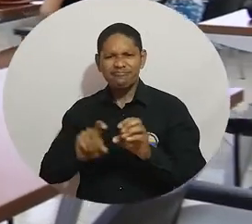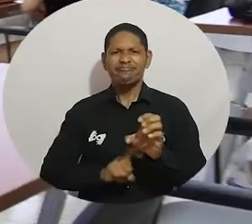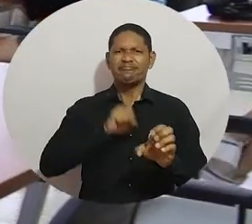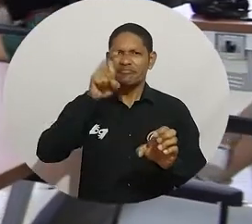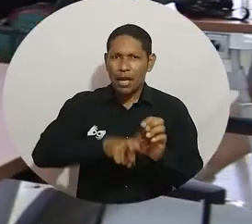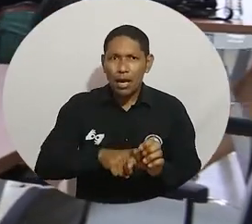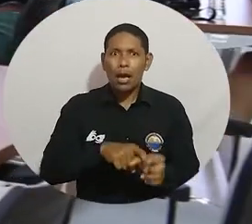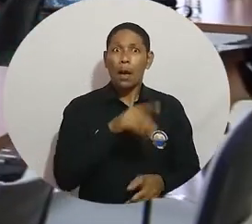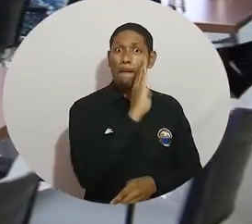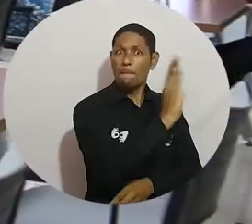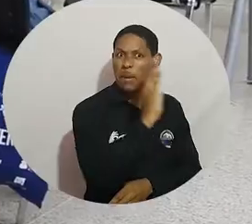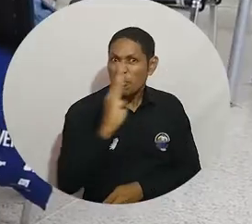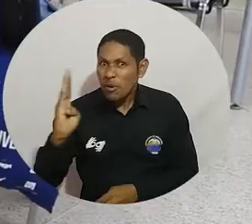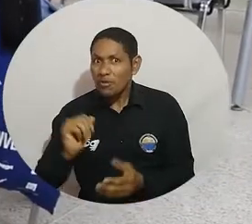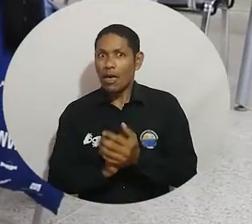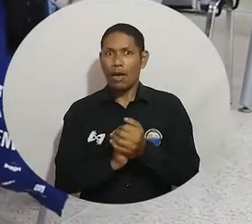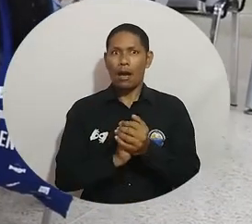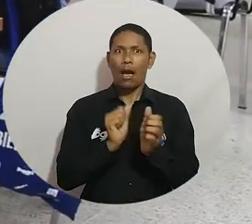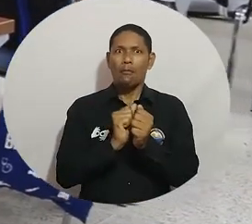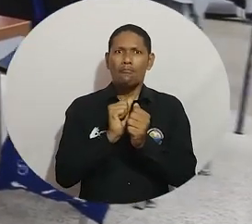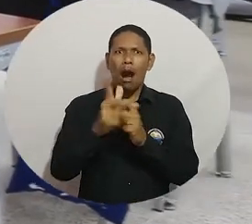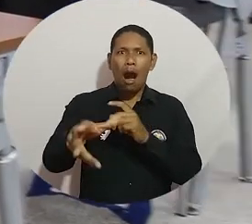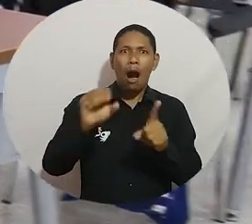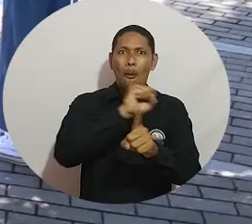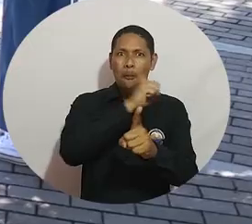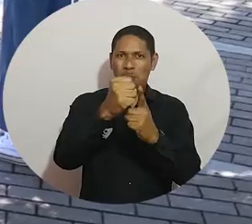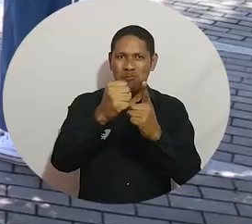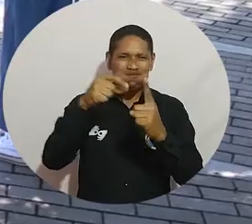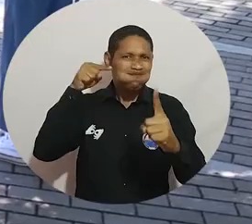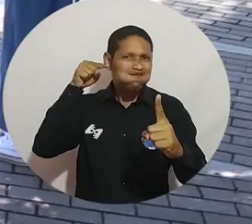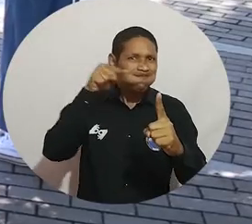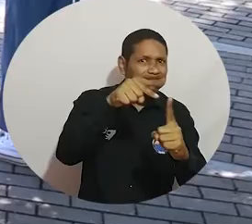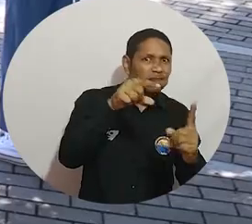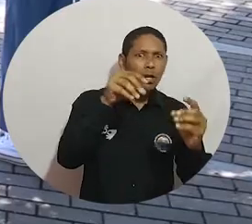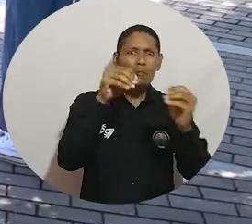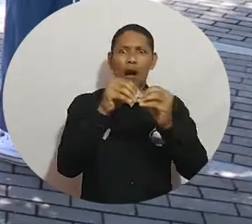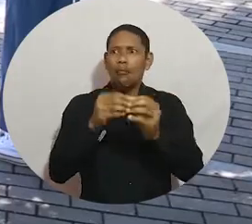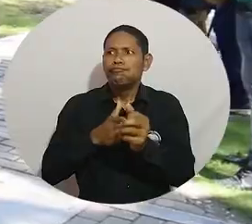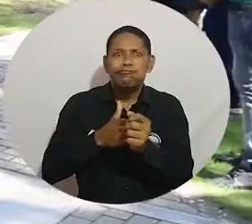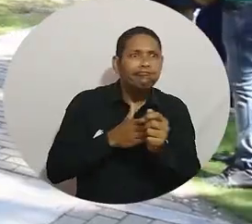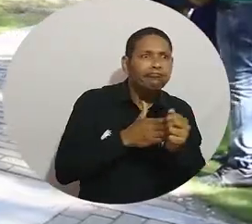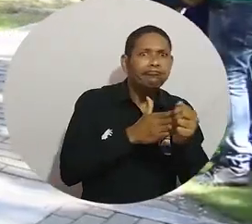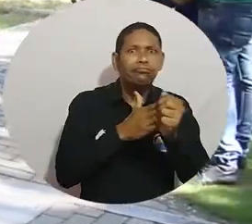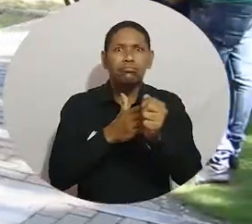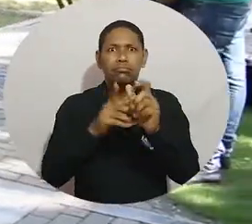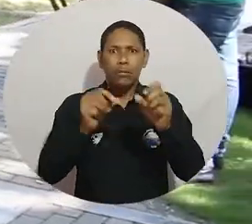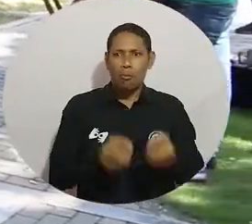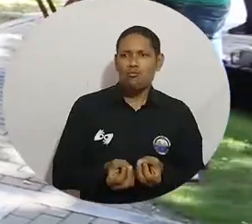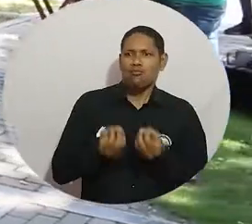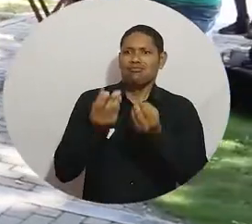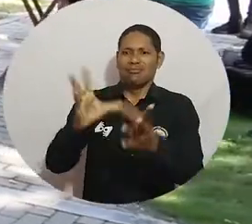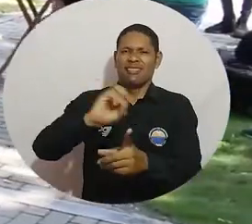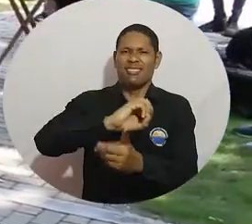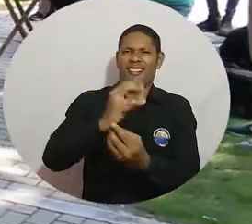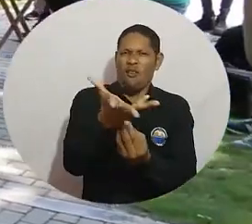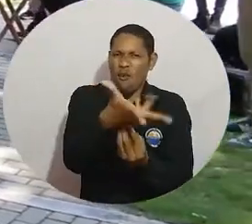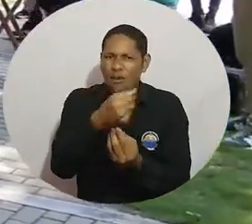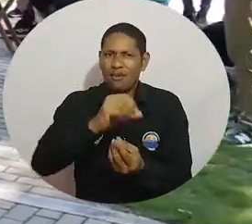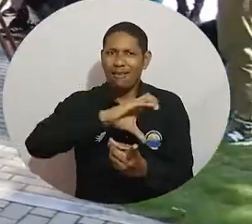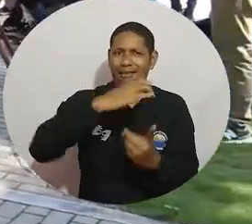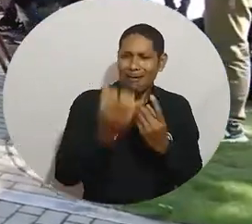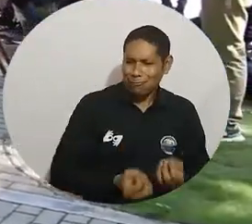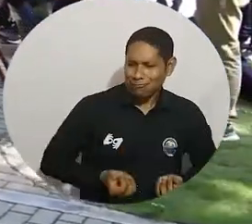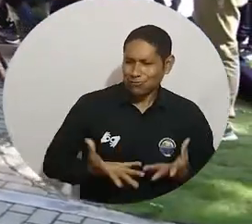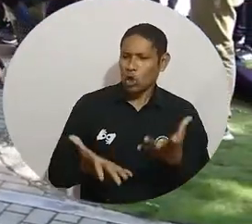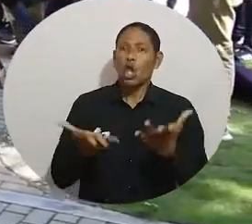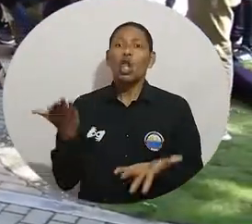en temas de admisiones, biblioteca, de extensión y proyección social y de movilidad. Además, disfrutaron de muestras folclóricas